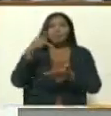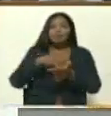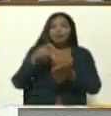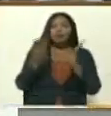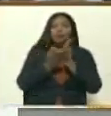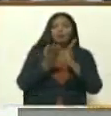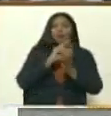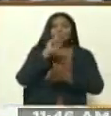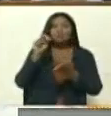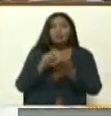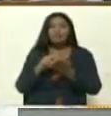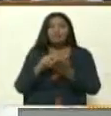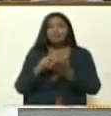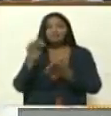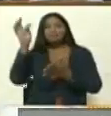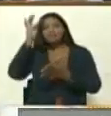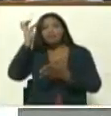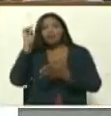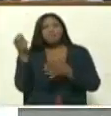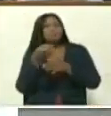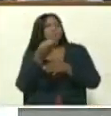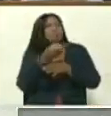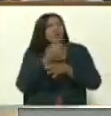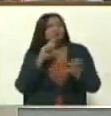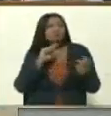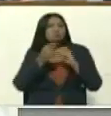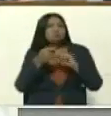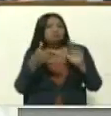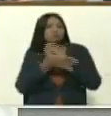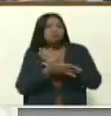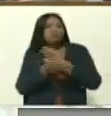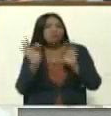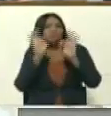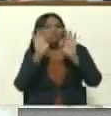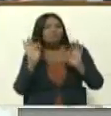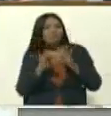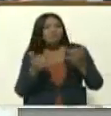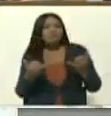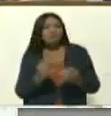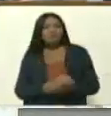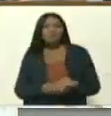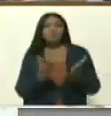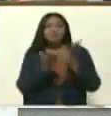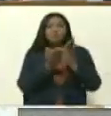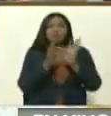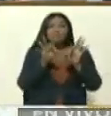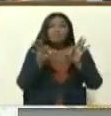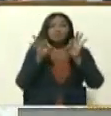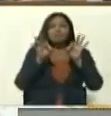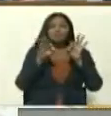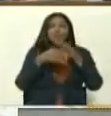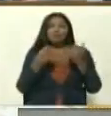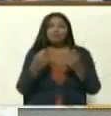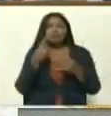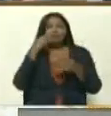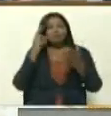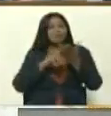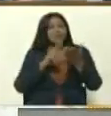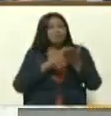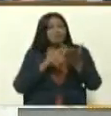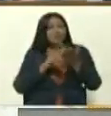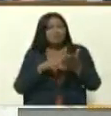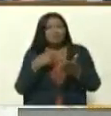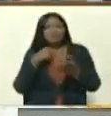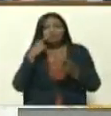de Fiscales y buscar trascender más allá con un estudio de especialización, eso de verdad...